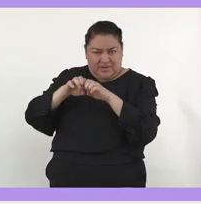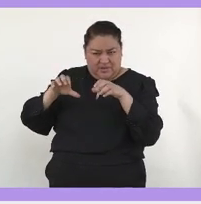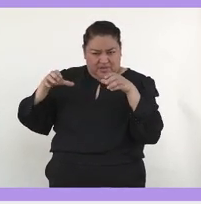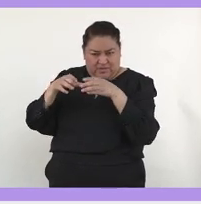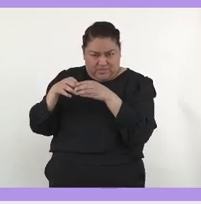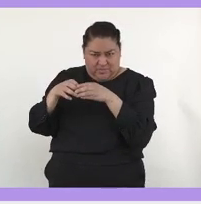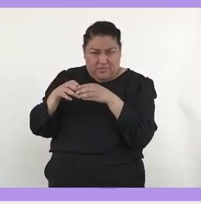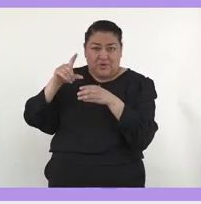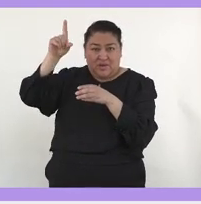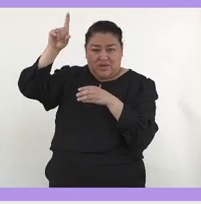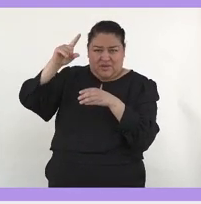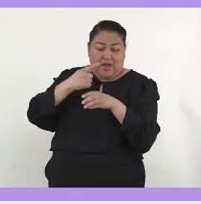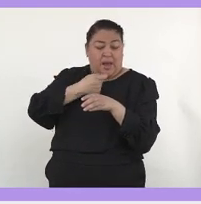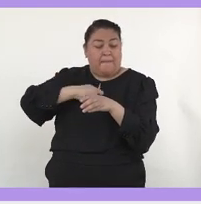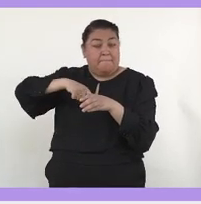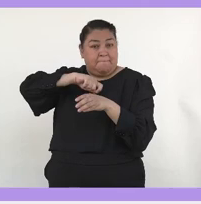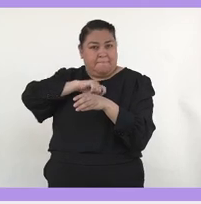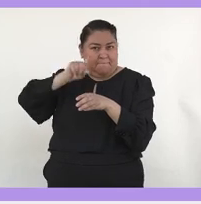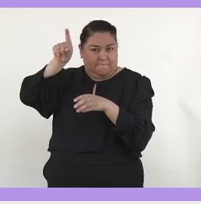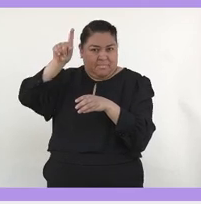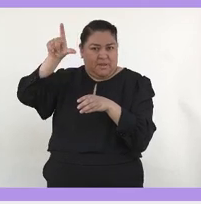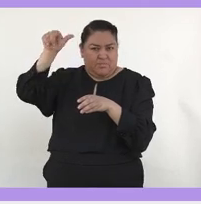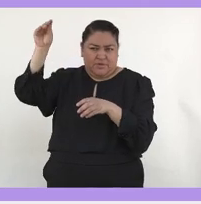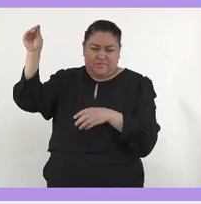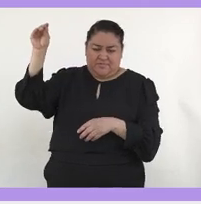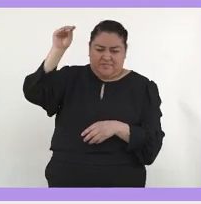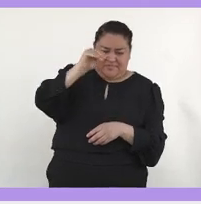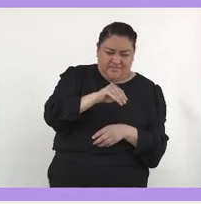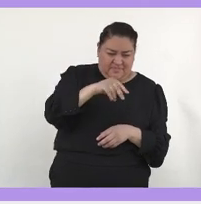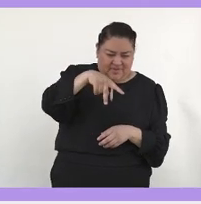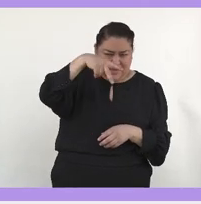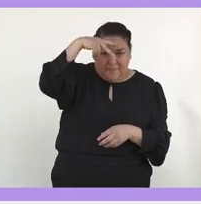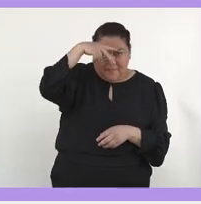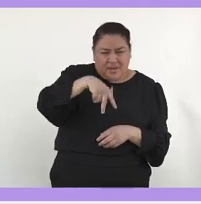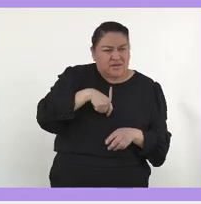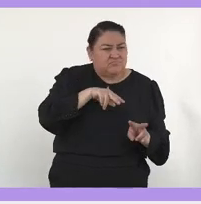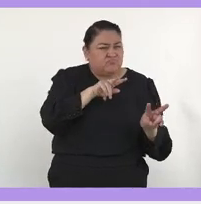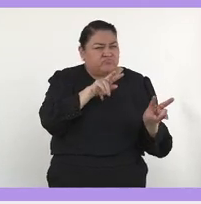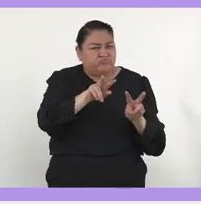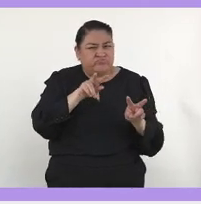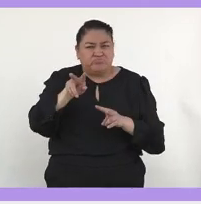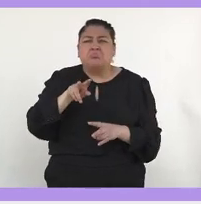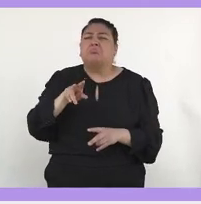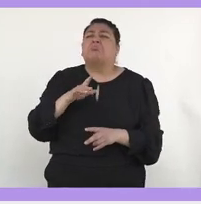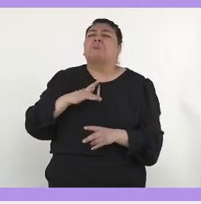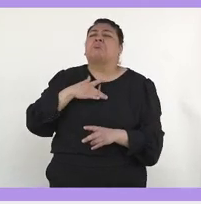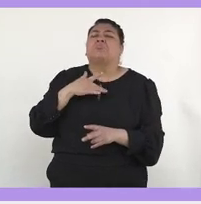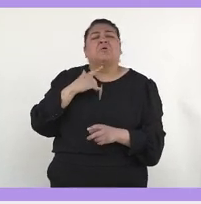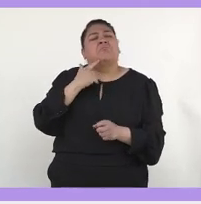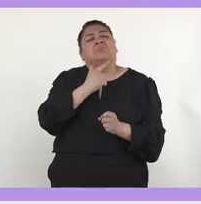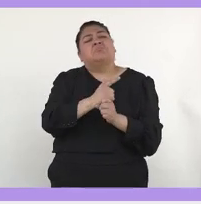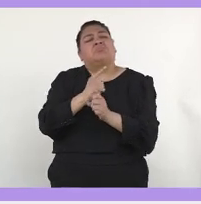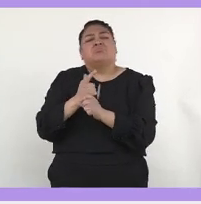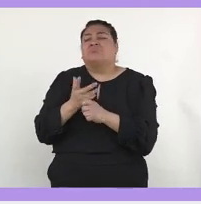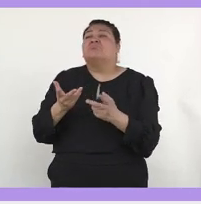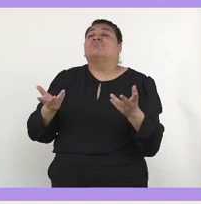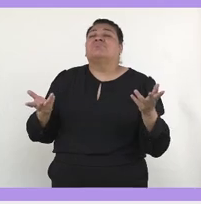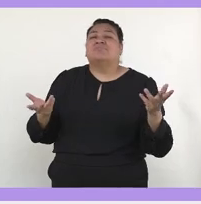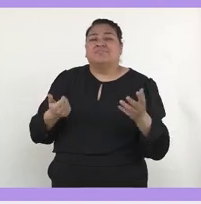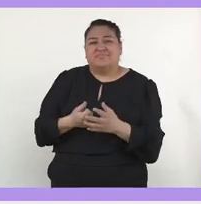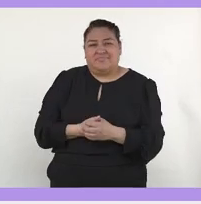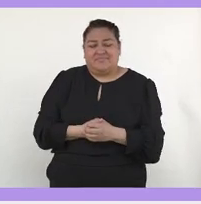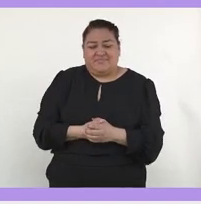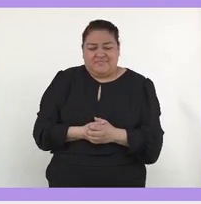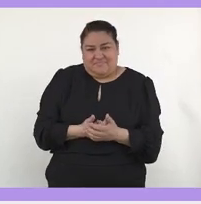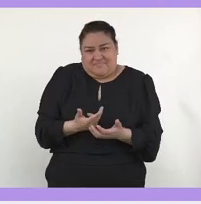Pero al final creo que el fútbol es el mismo idioma tú qué te has encontrado en en nuestro país Y qué has encontrado de